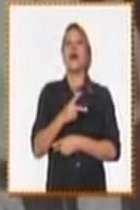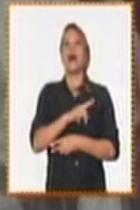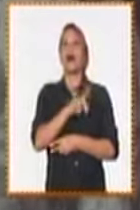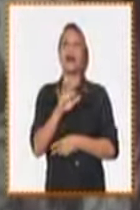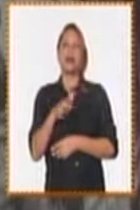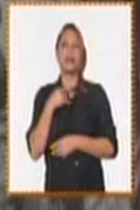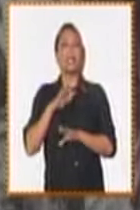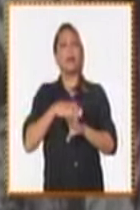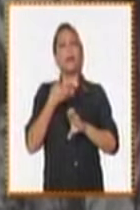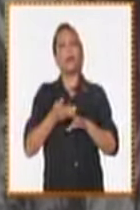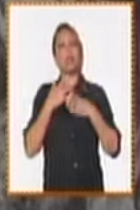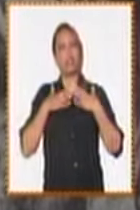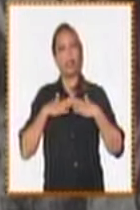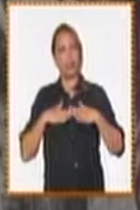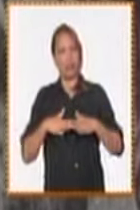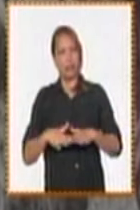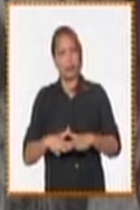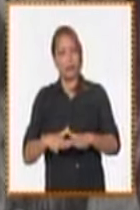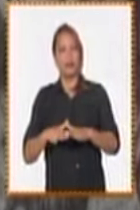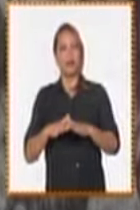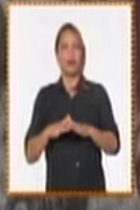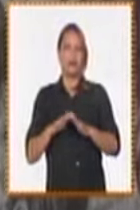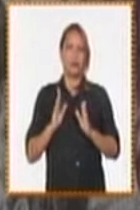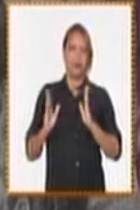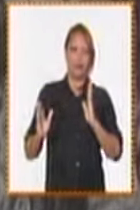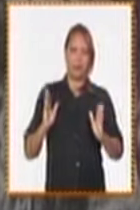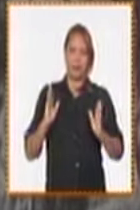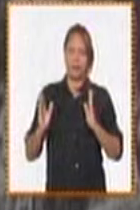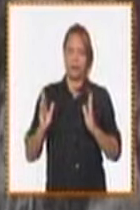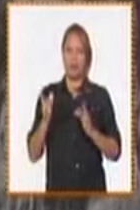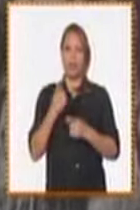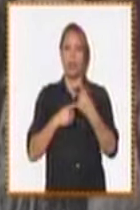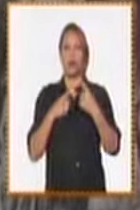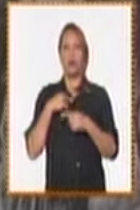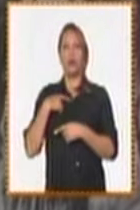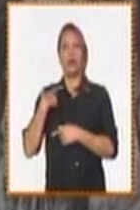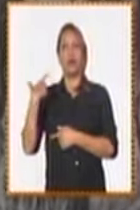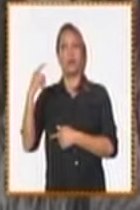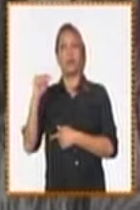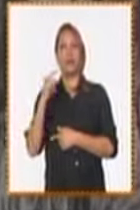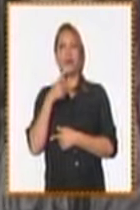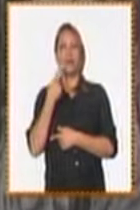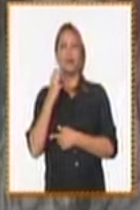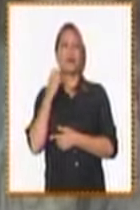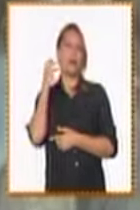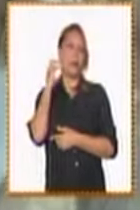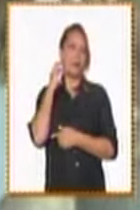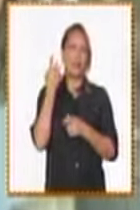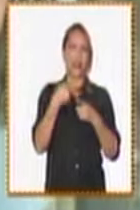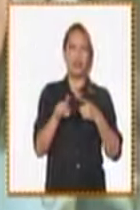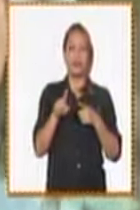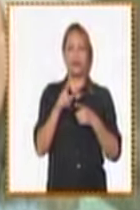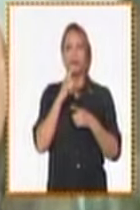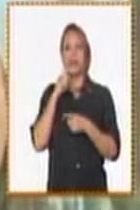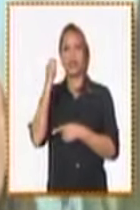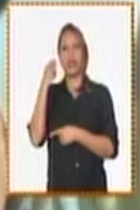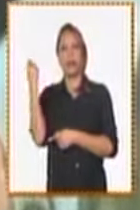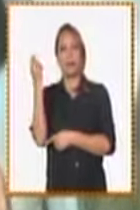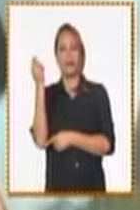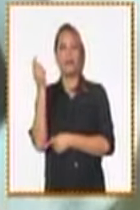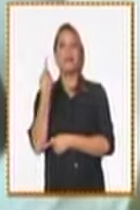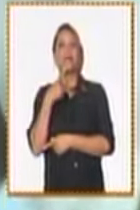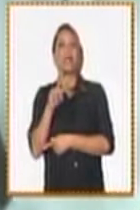tranquilidad, porque evidentemente tenía que venir una tranquilidad. Muchos son deportados, CPD para Manzanillo. Pero no significa que